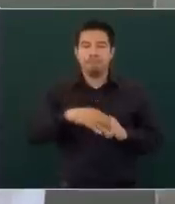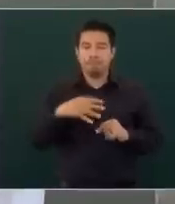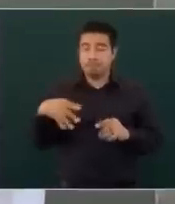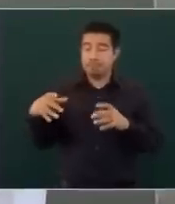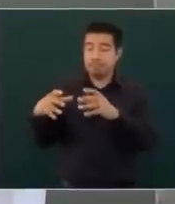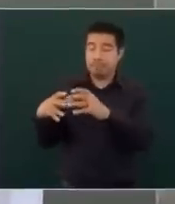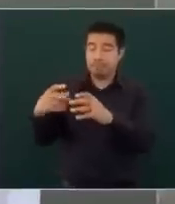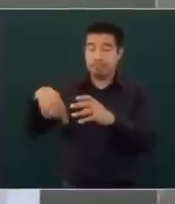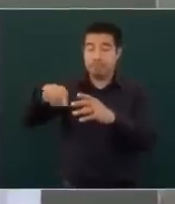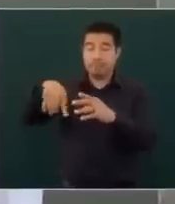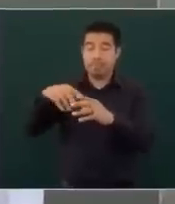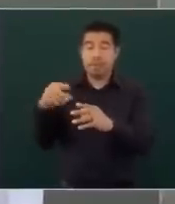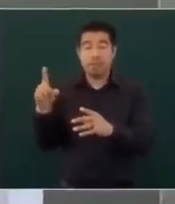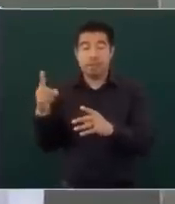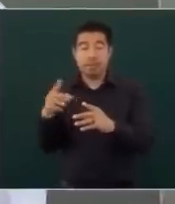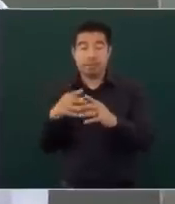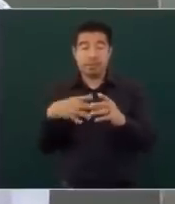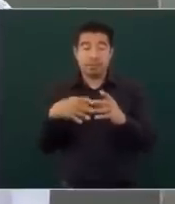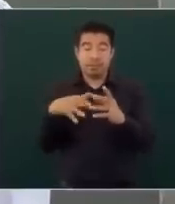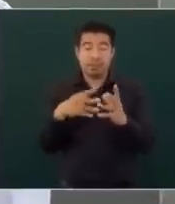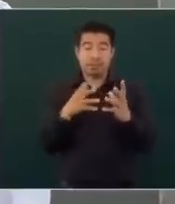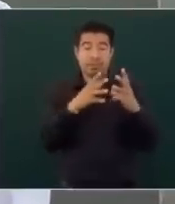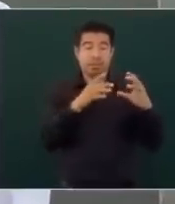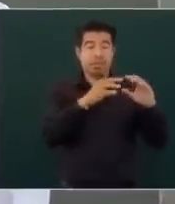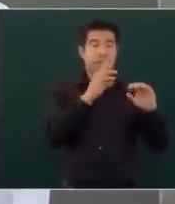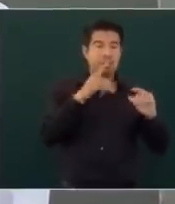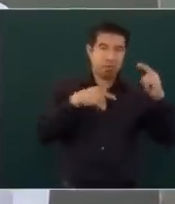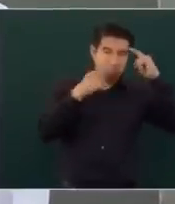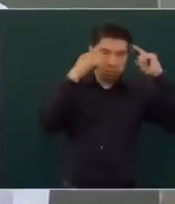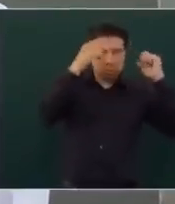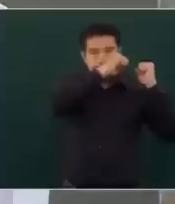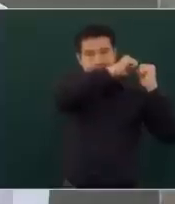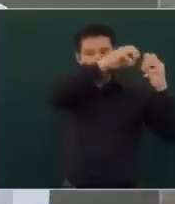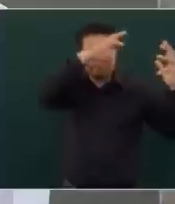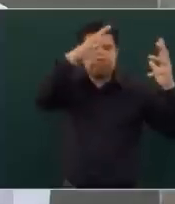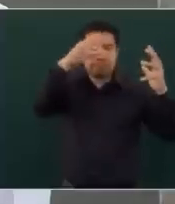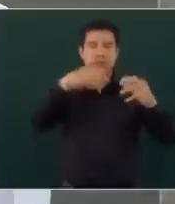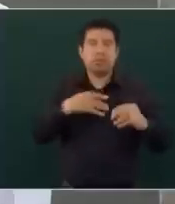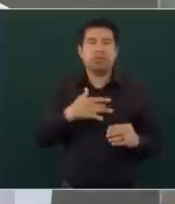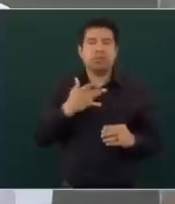conservadores y liberales con dimensión social,